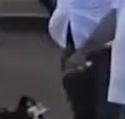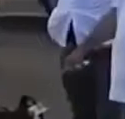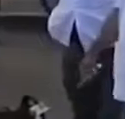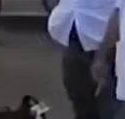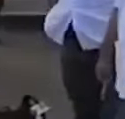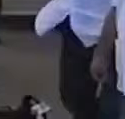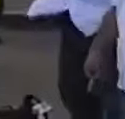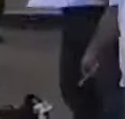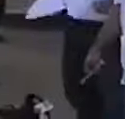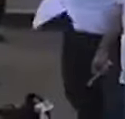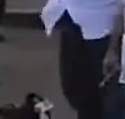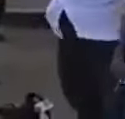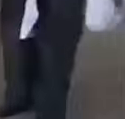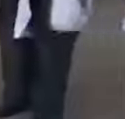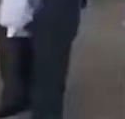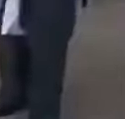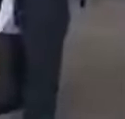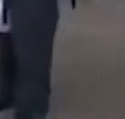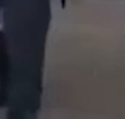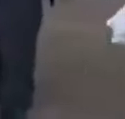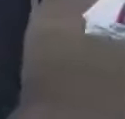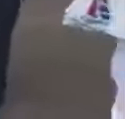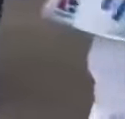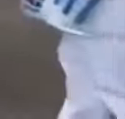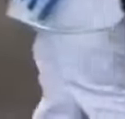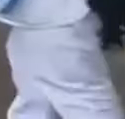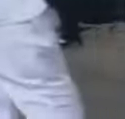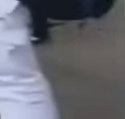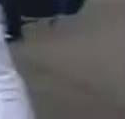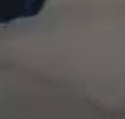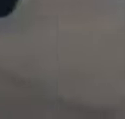Todos frente al mismo acertijo.